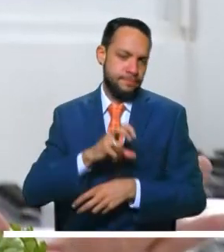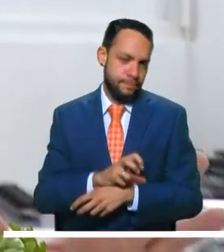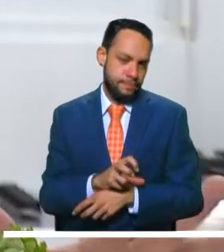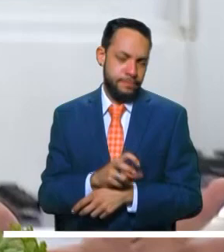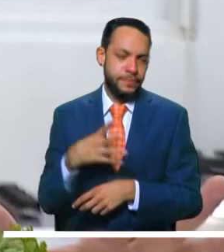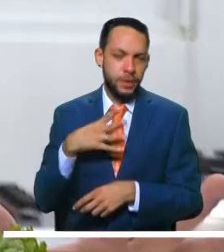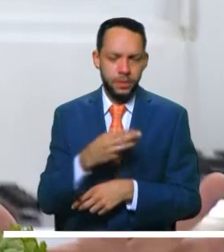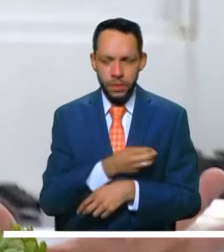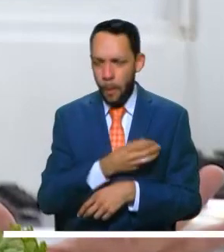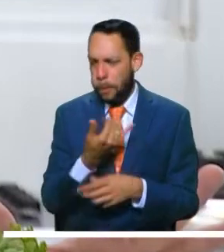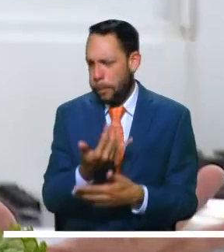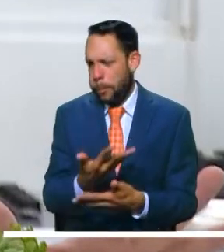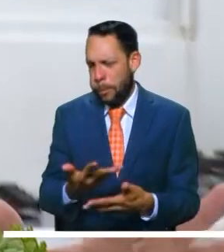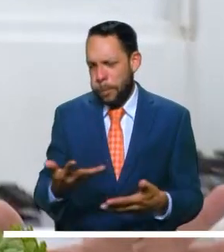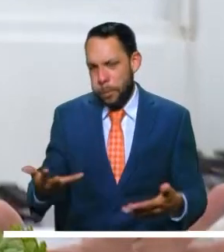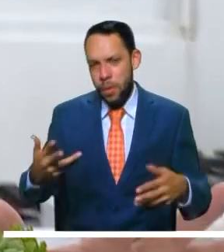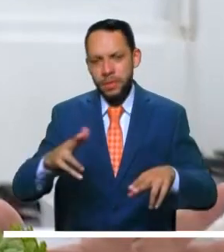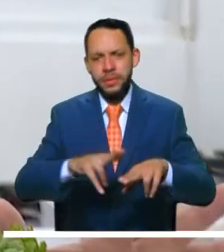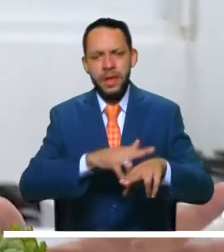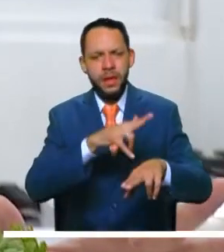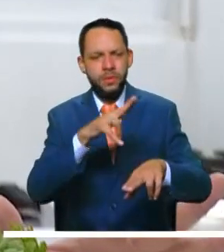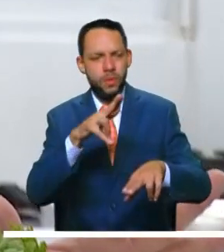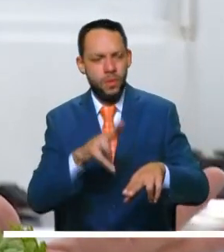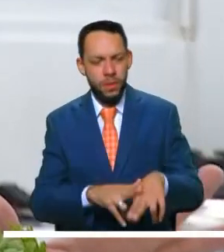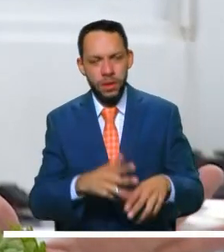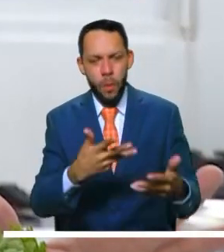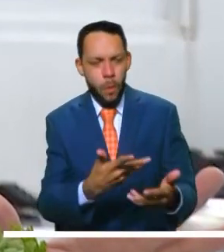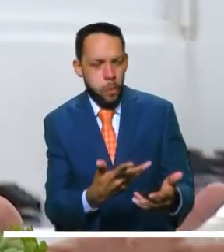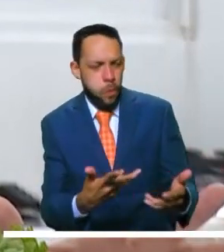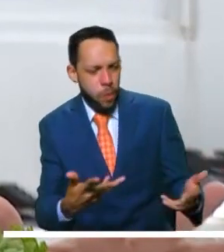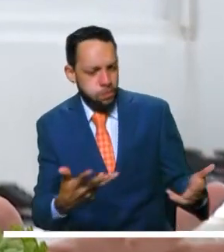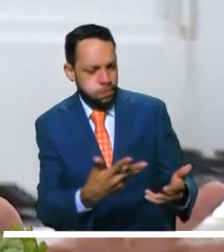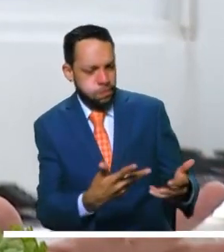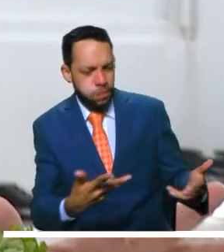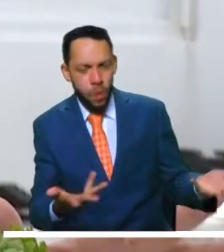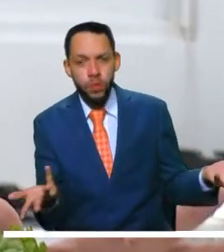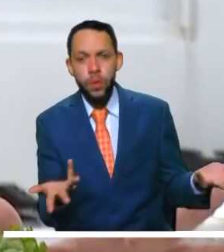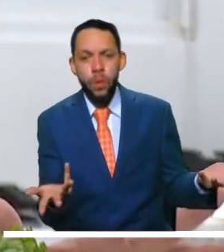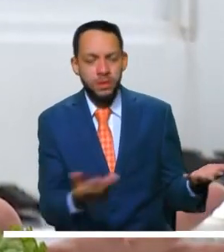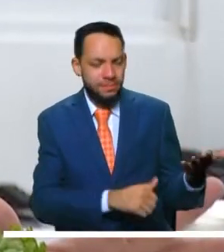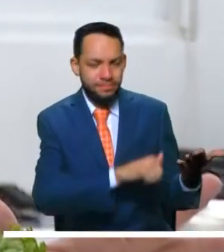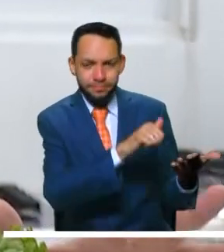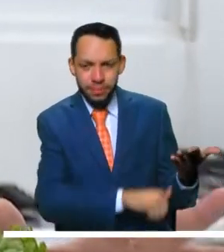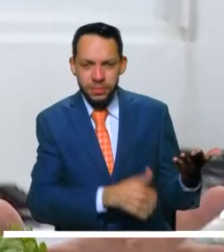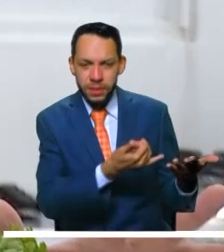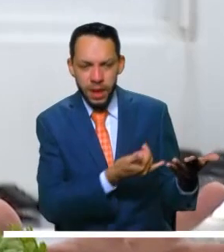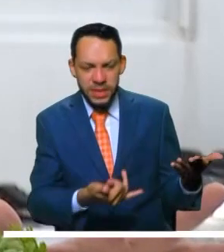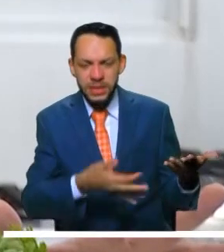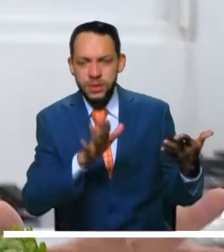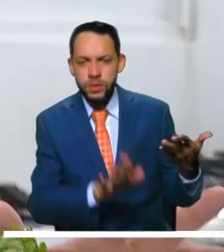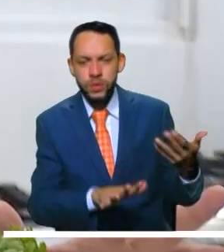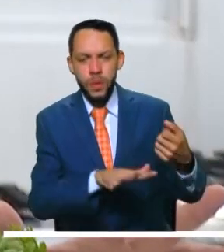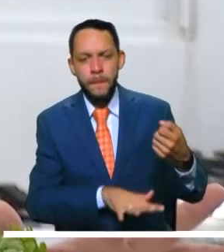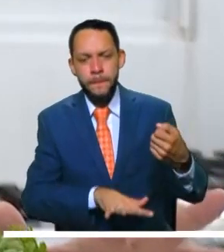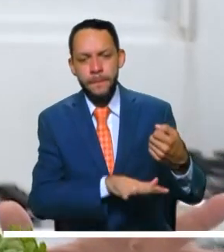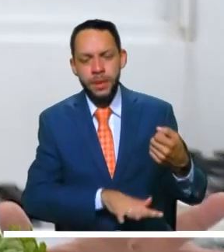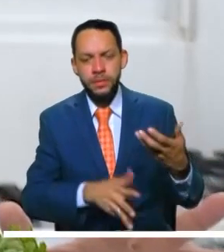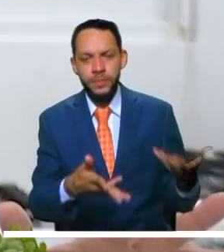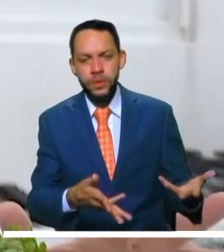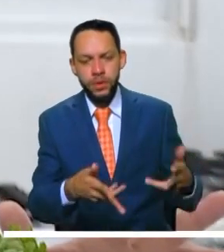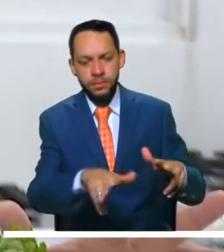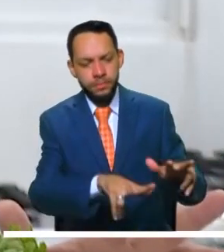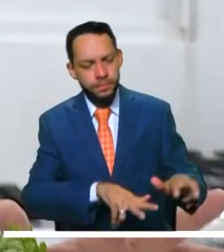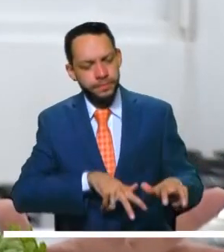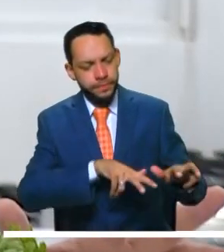Cuando tenemos tantas fuentes nutricionales, cuando tenemos las herramientas básicas de la nutrición en la